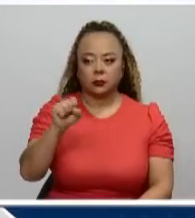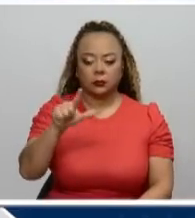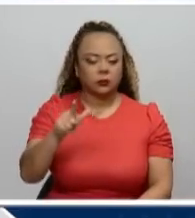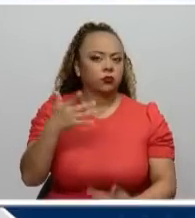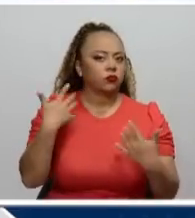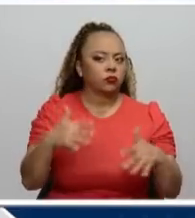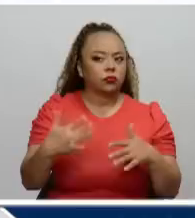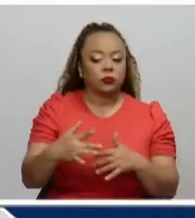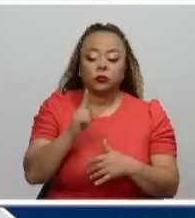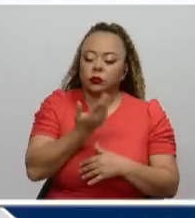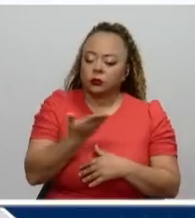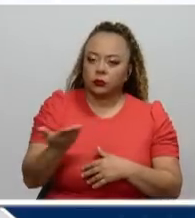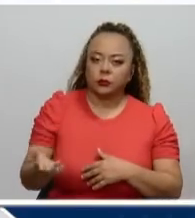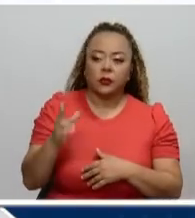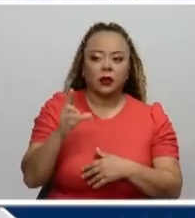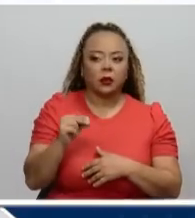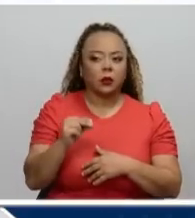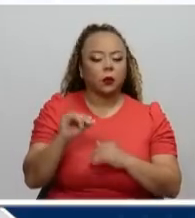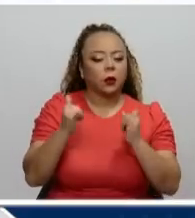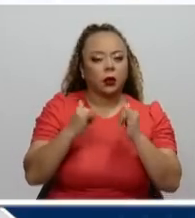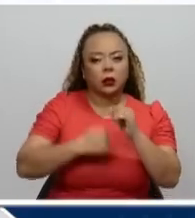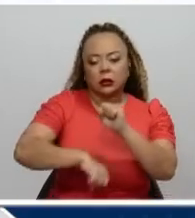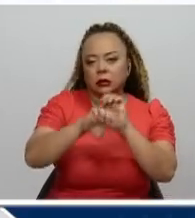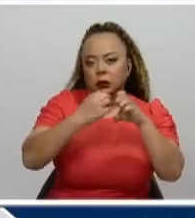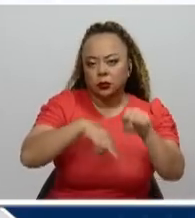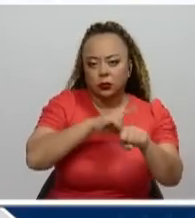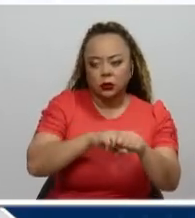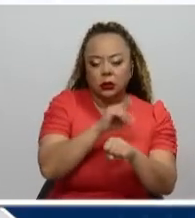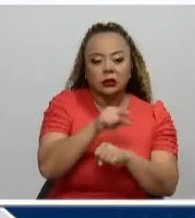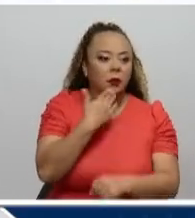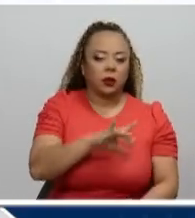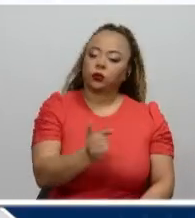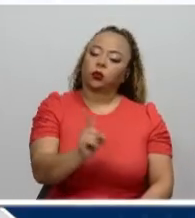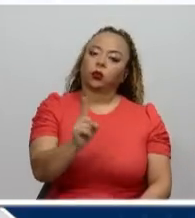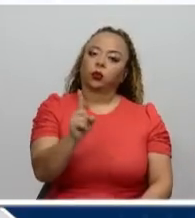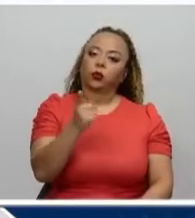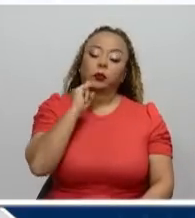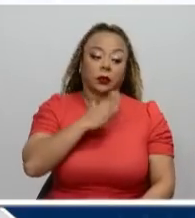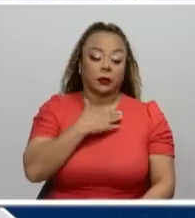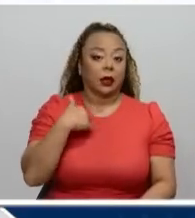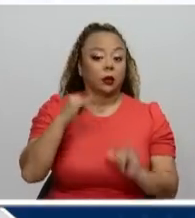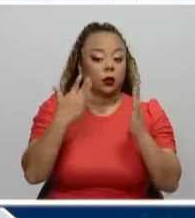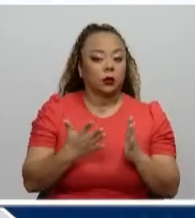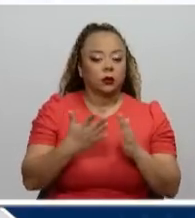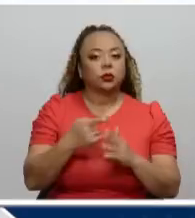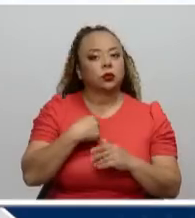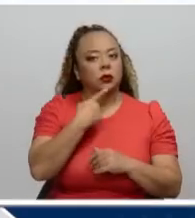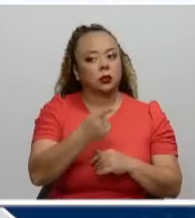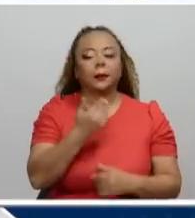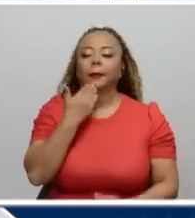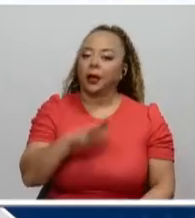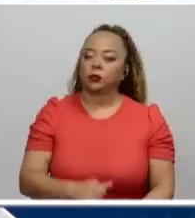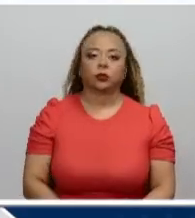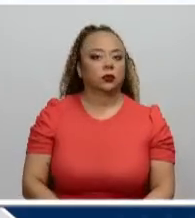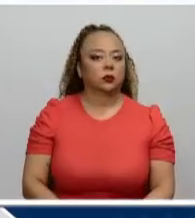es que una cosa es que no le hayan pegado en selección otra cosa que vos me digas es que son malos O sea no no digamos en selección que yo te digo Son malos